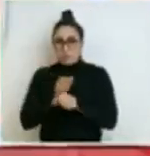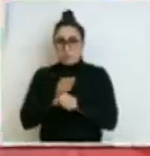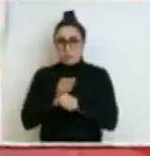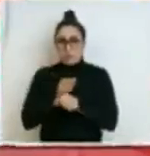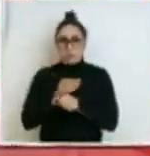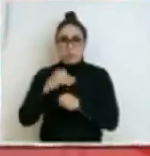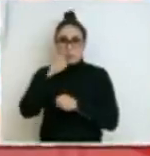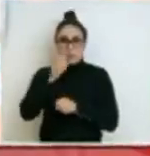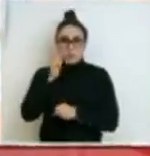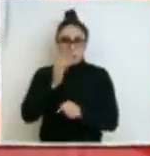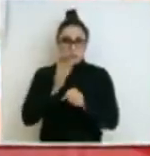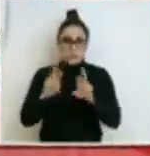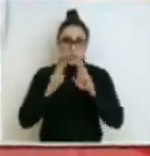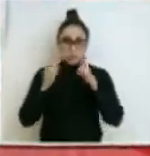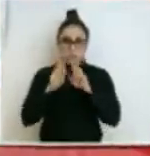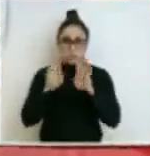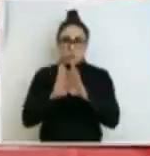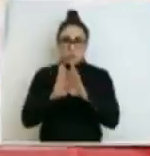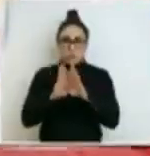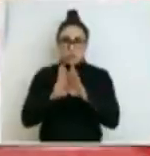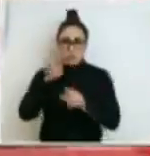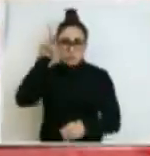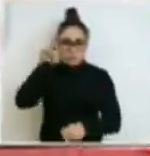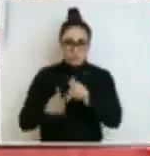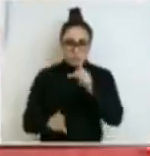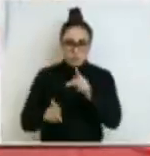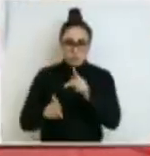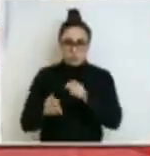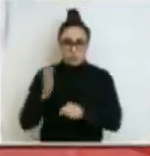obstaculizar la sesión y no.